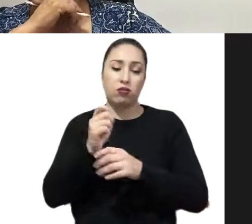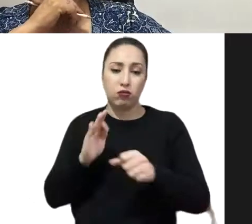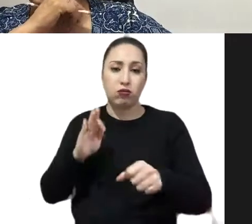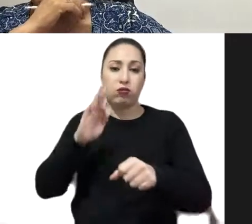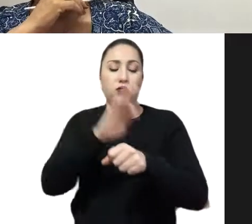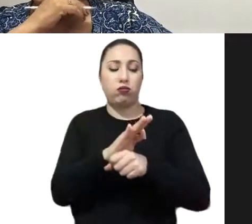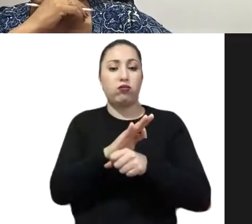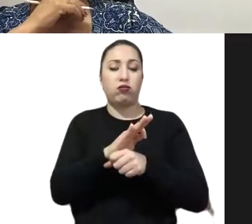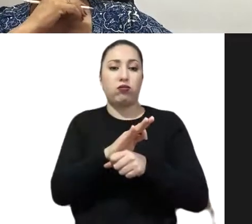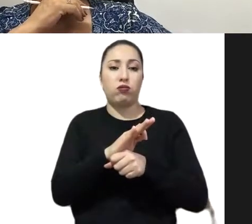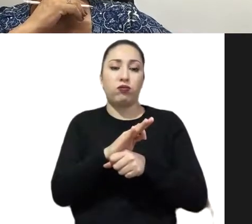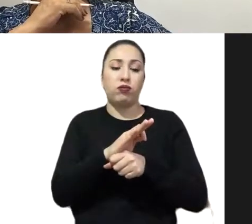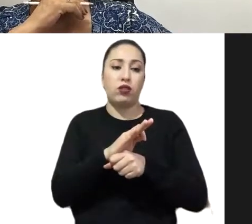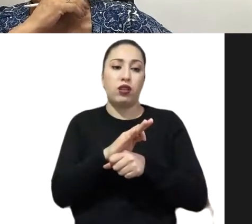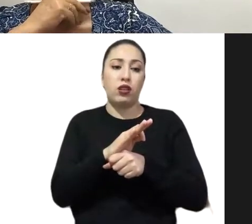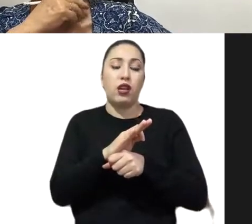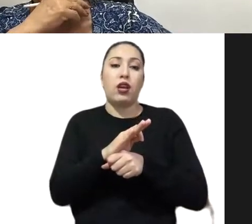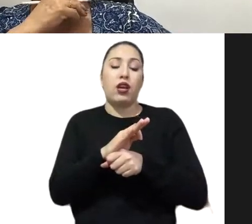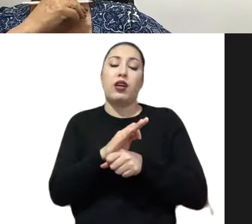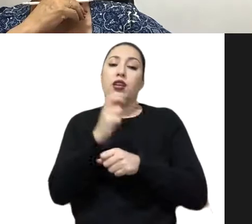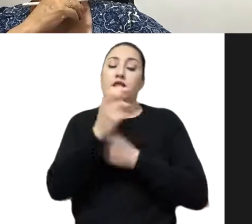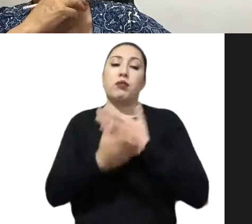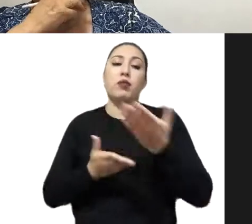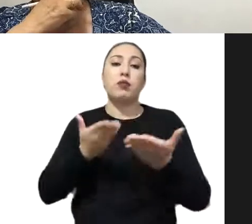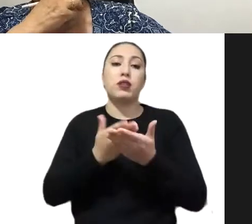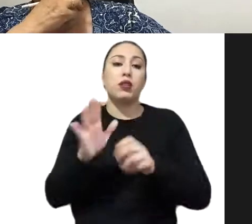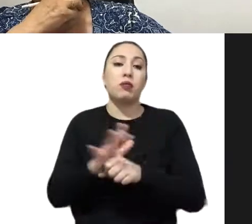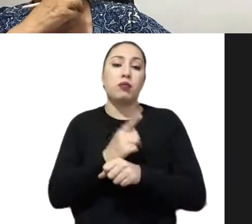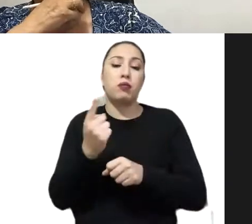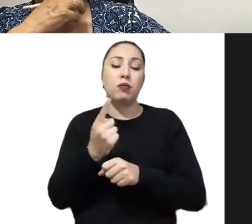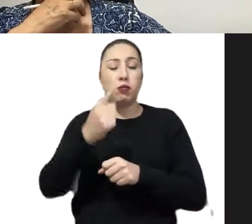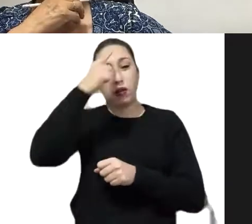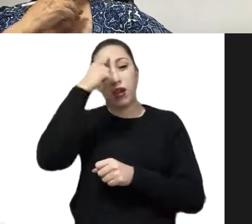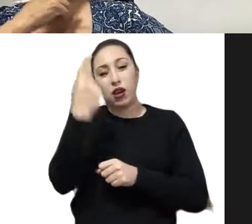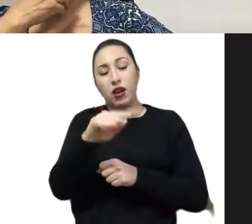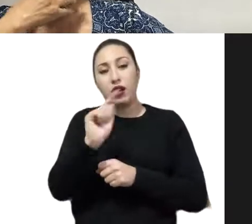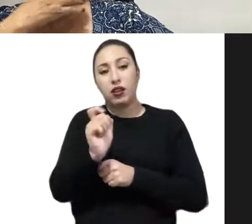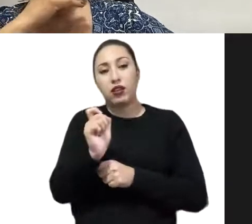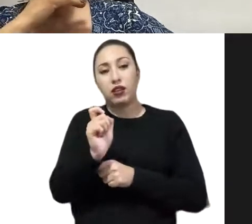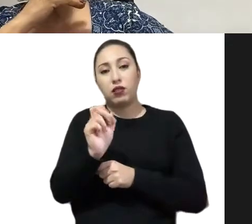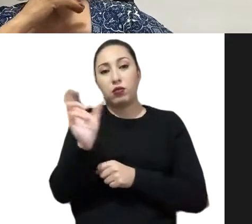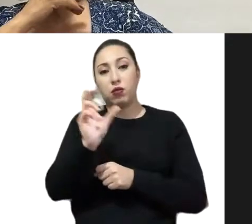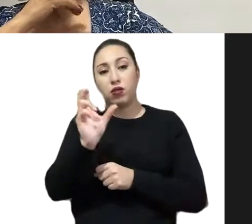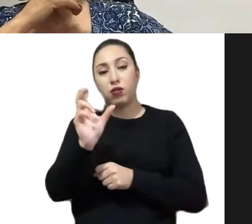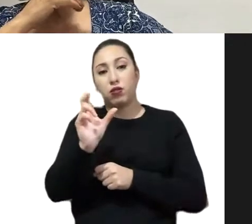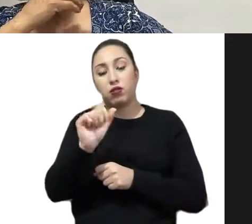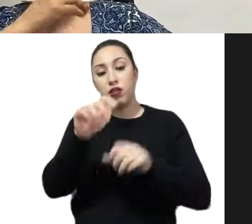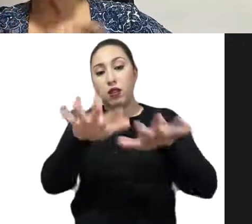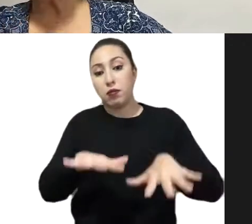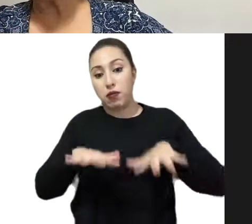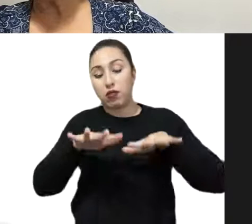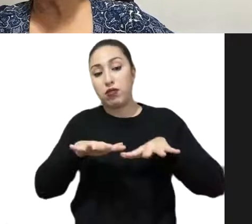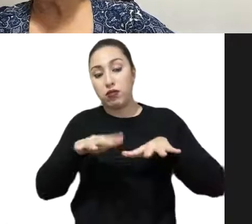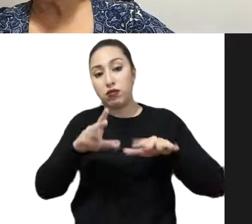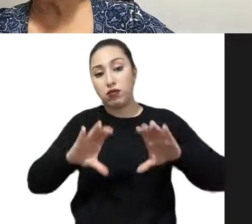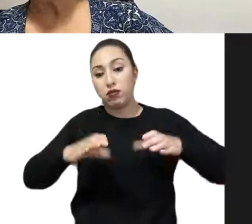esta posibilidad, pues para evitar que en el pleno o en algún otro lugar no tenga futuro el